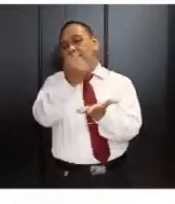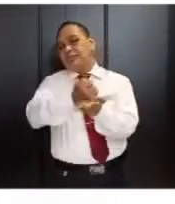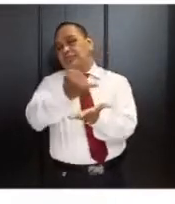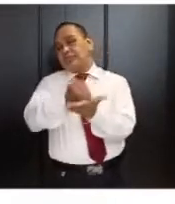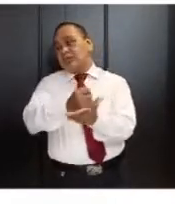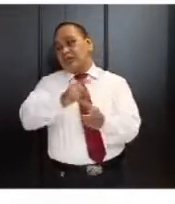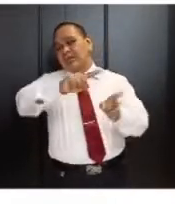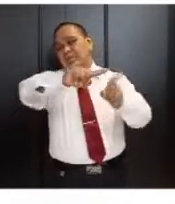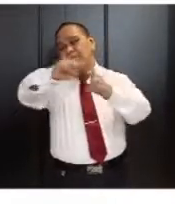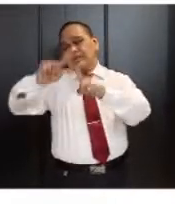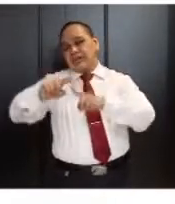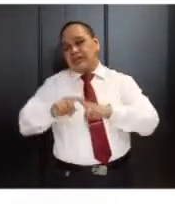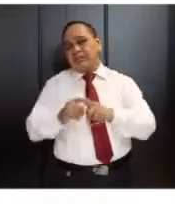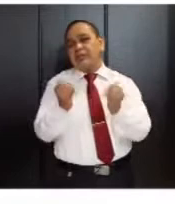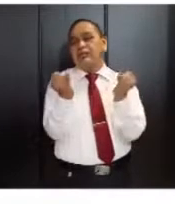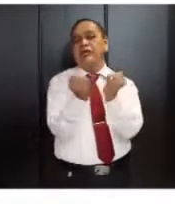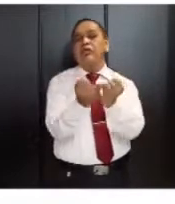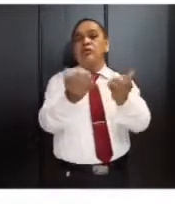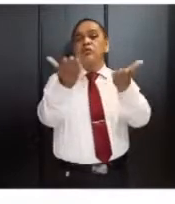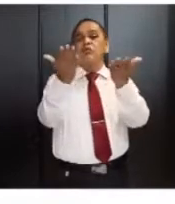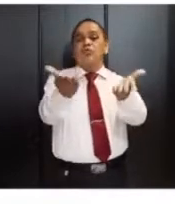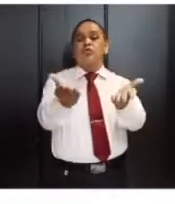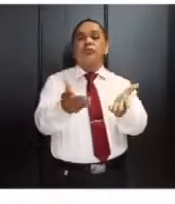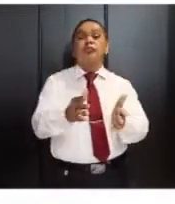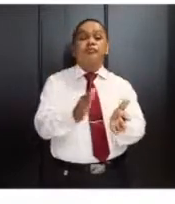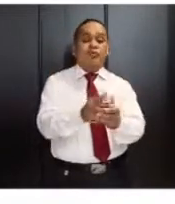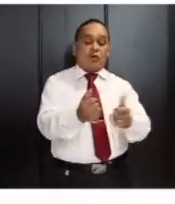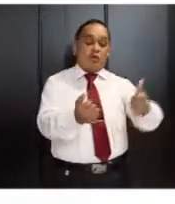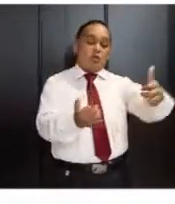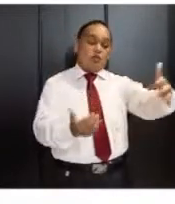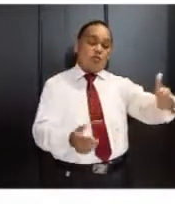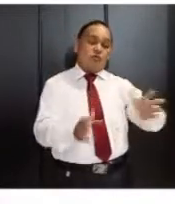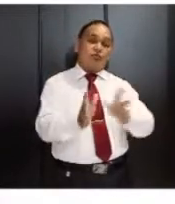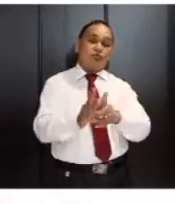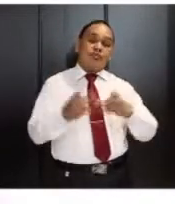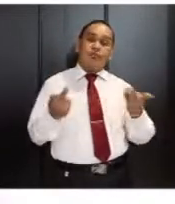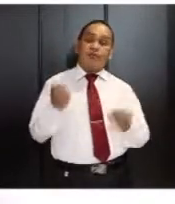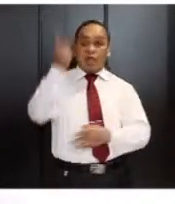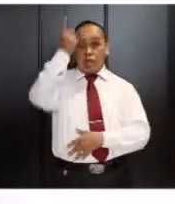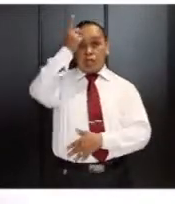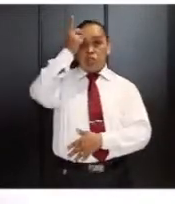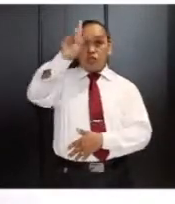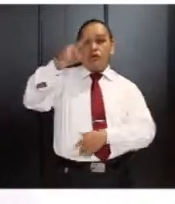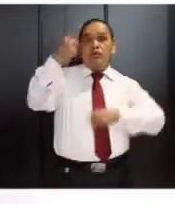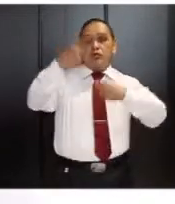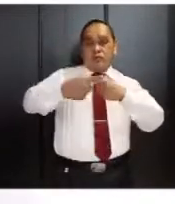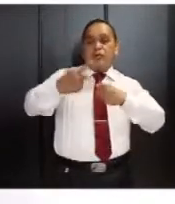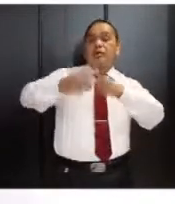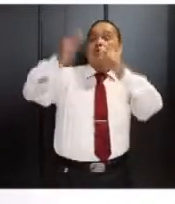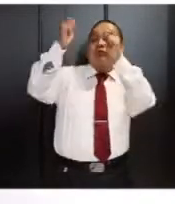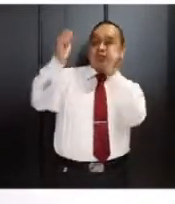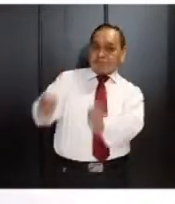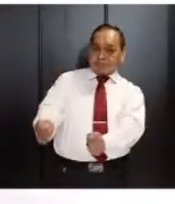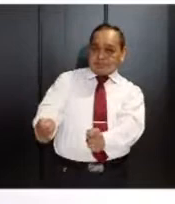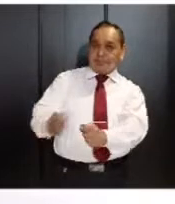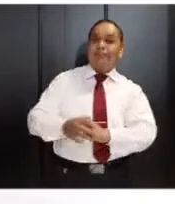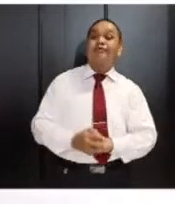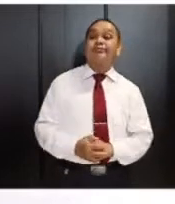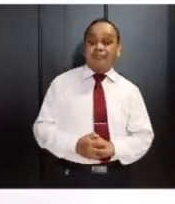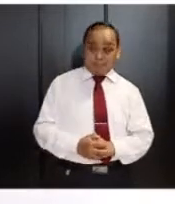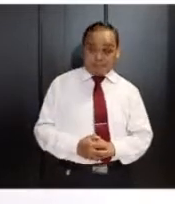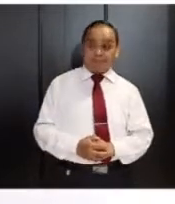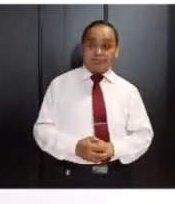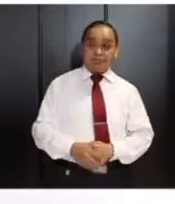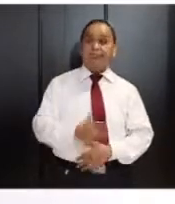predial, y corresponde el pago de la escritura al posesionario adquiriente. Nada ha dado